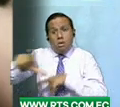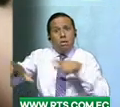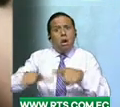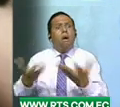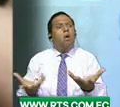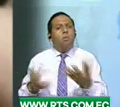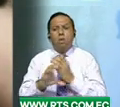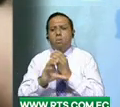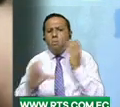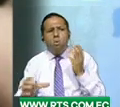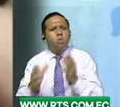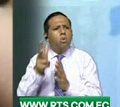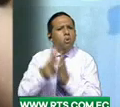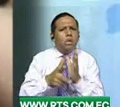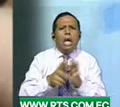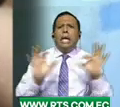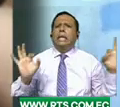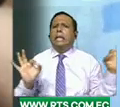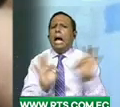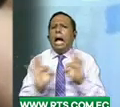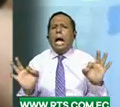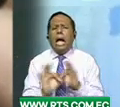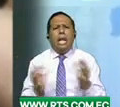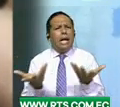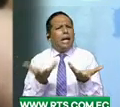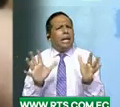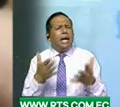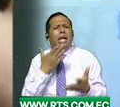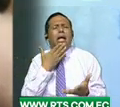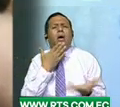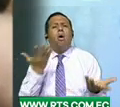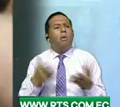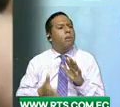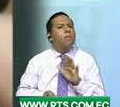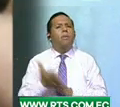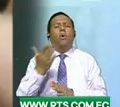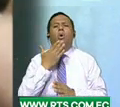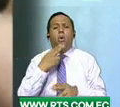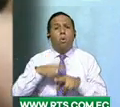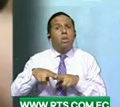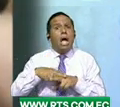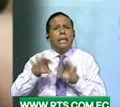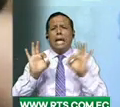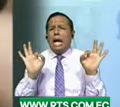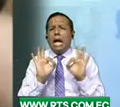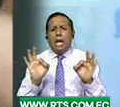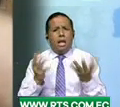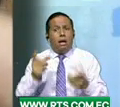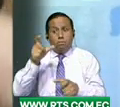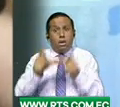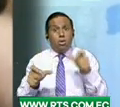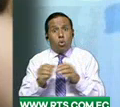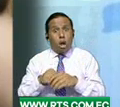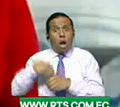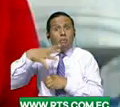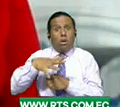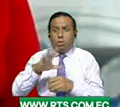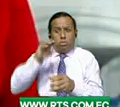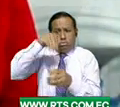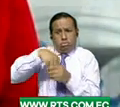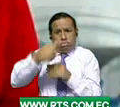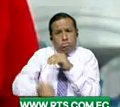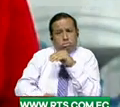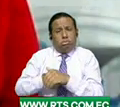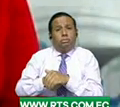de transporte disponibles. No hay trenes, no hay buses, no hay taxis y nadie quiere salir de aquí, ni siquiera la ciudad más cercana.